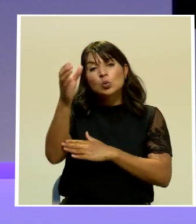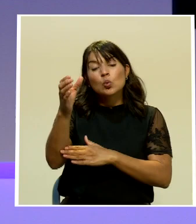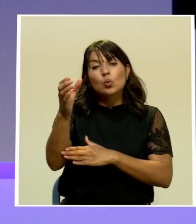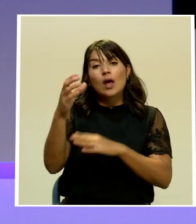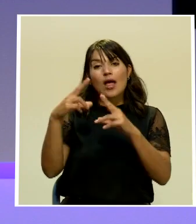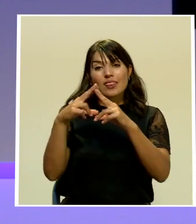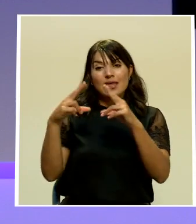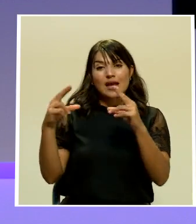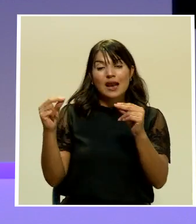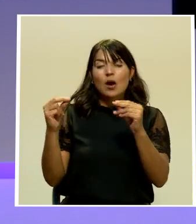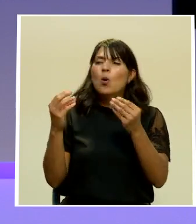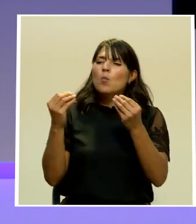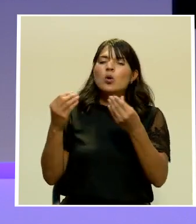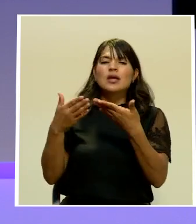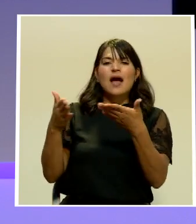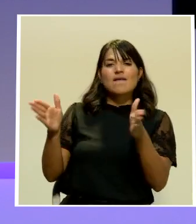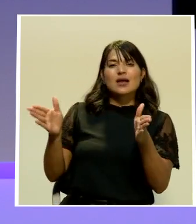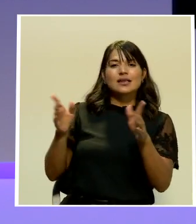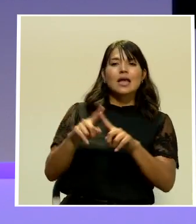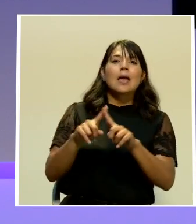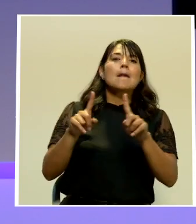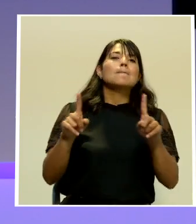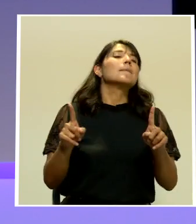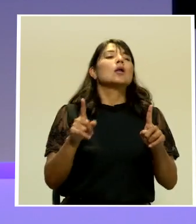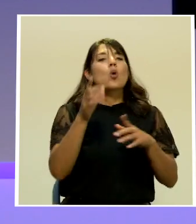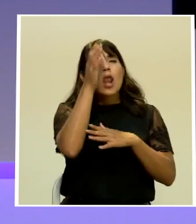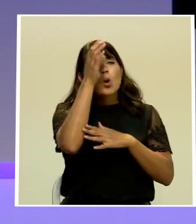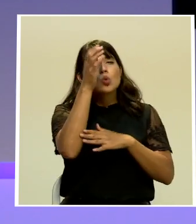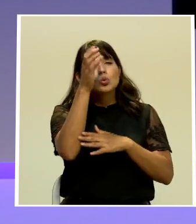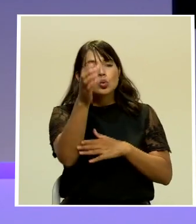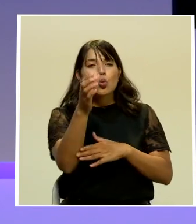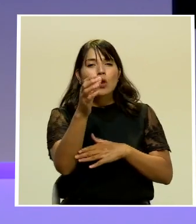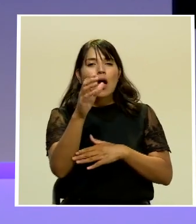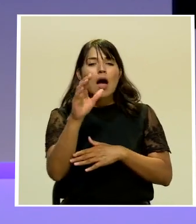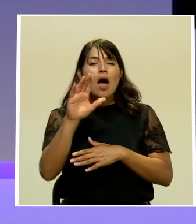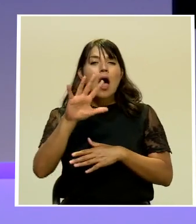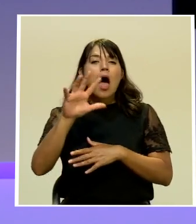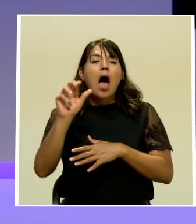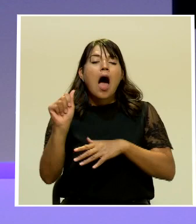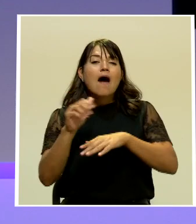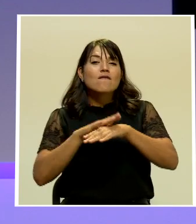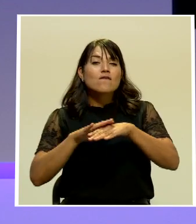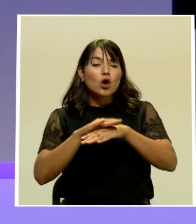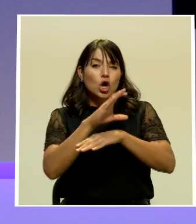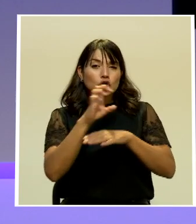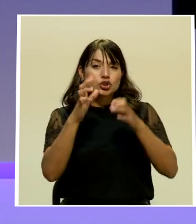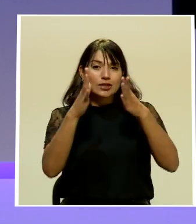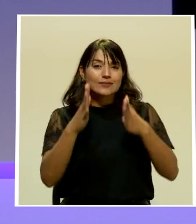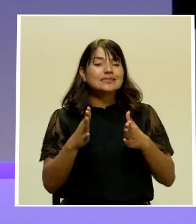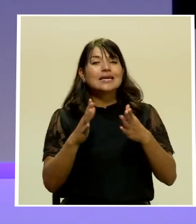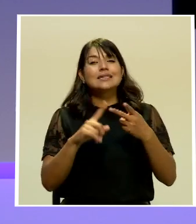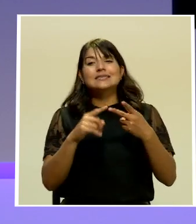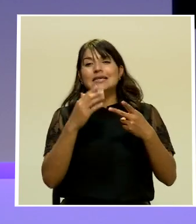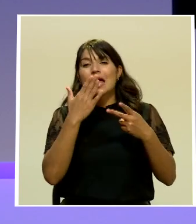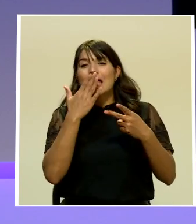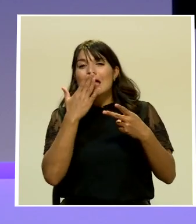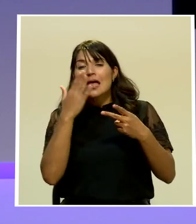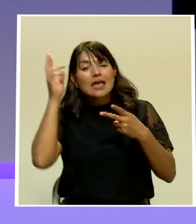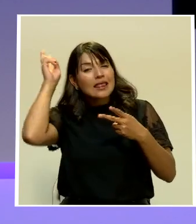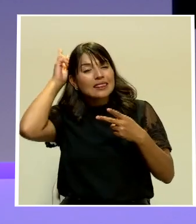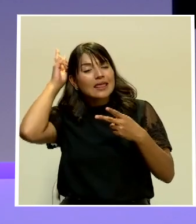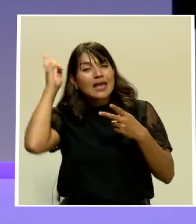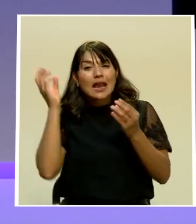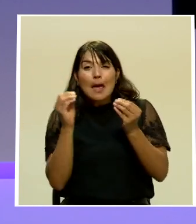la cultura afrocostarricense es más reservada, los indígenas mucho más reservados, hay códigos culturales que